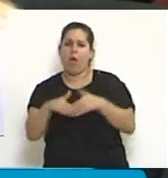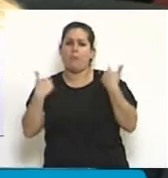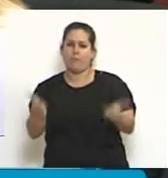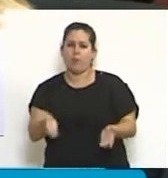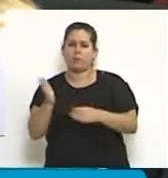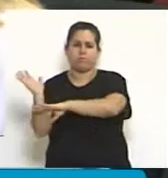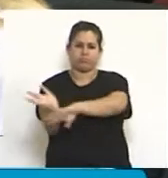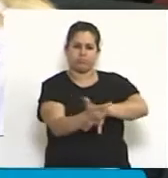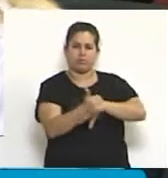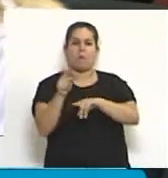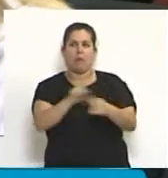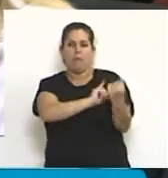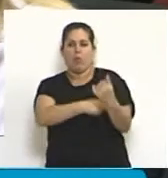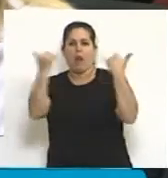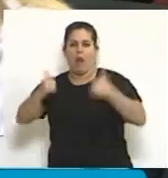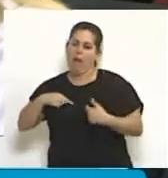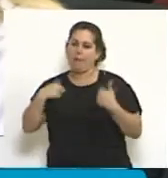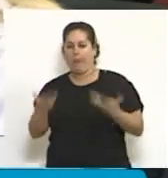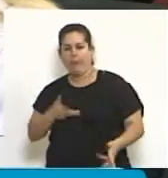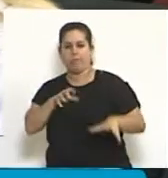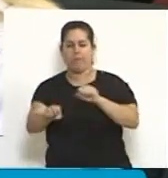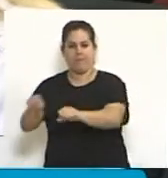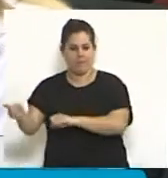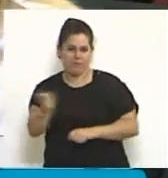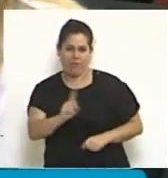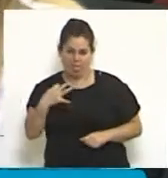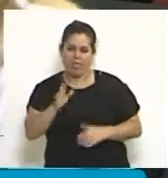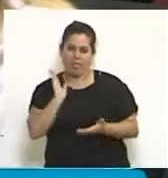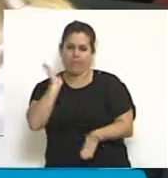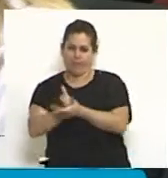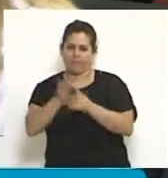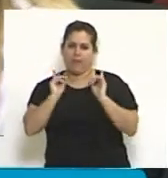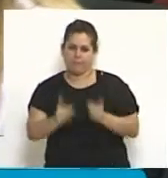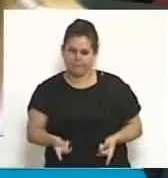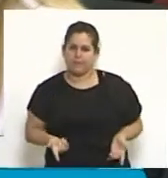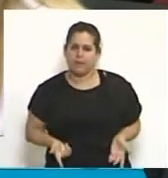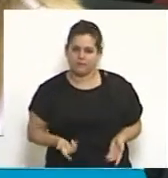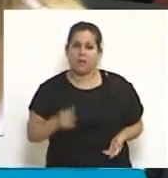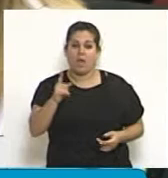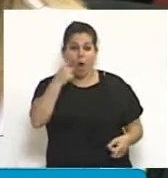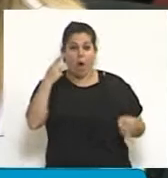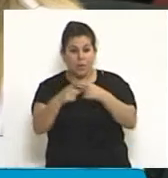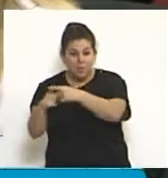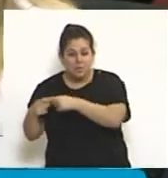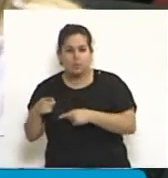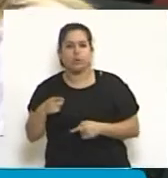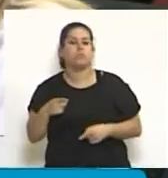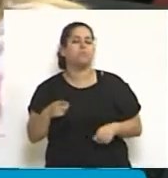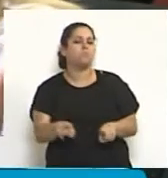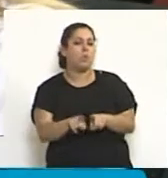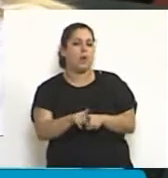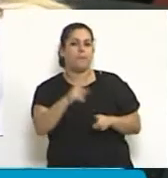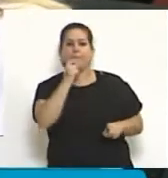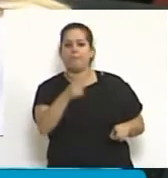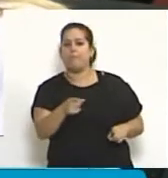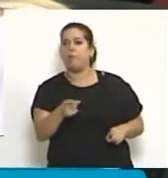de ese ejercicio de poder. Una ley de implementación que no permite lograr esos objetivos, que lo que ha